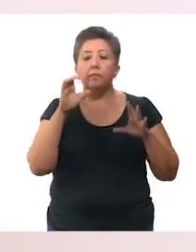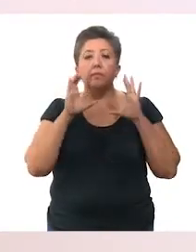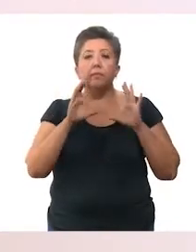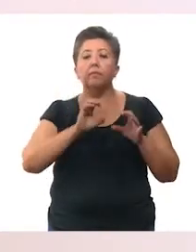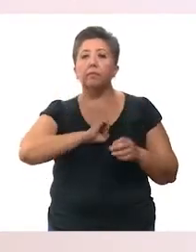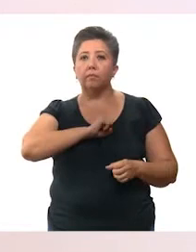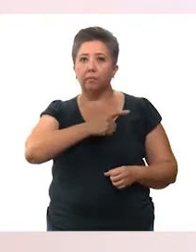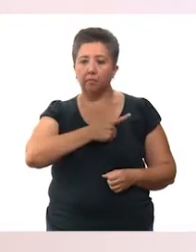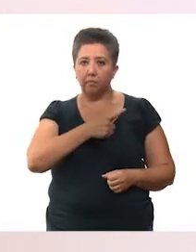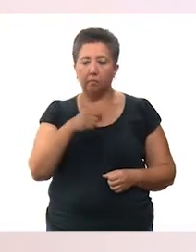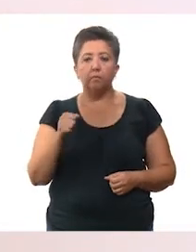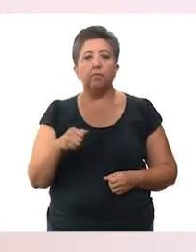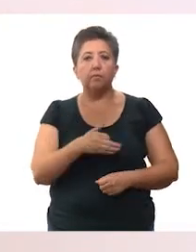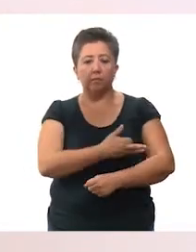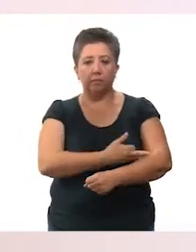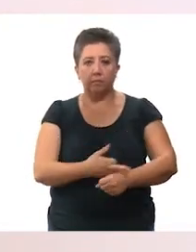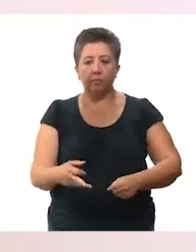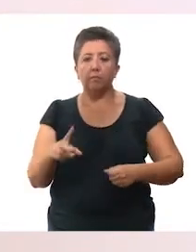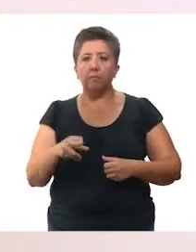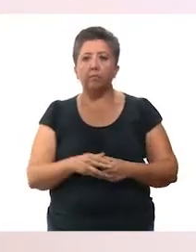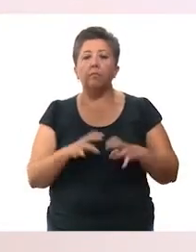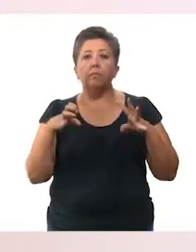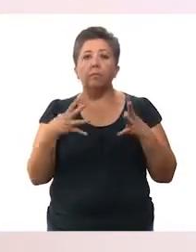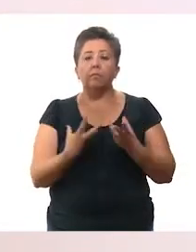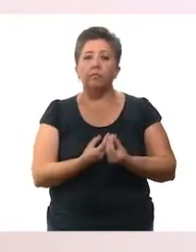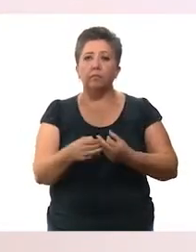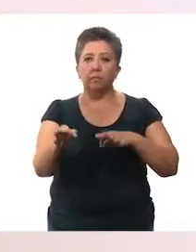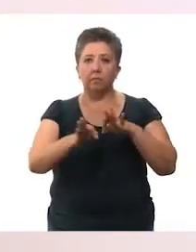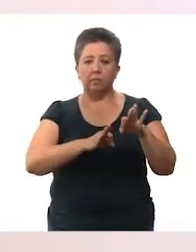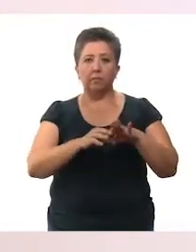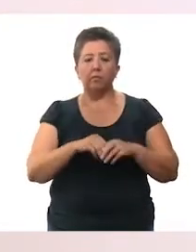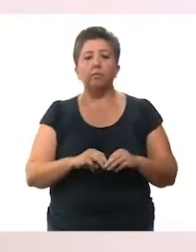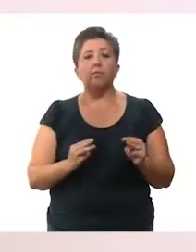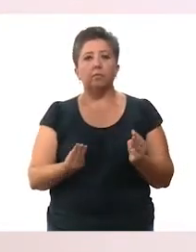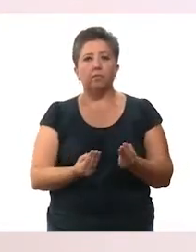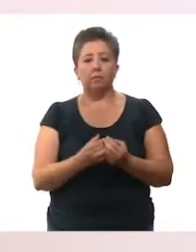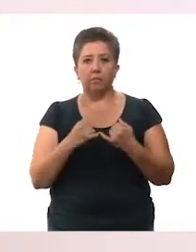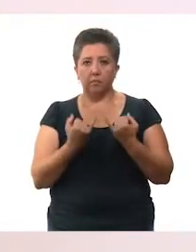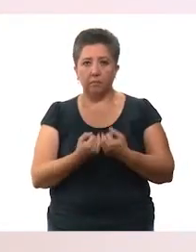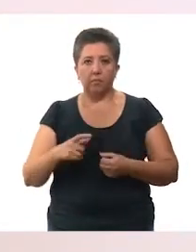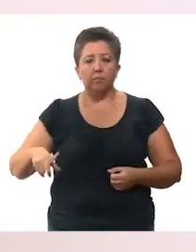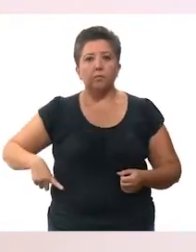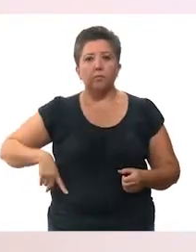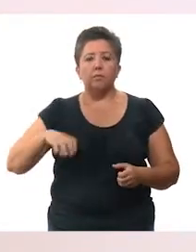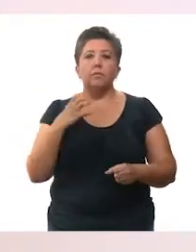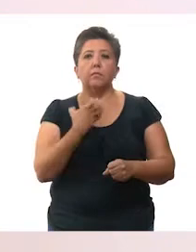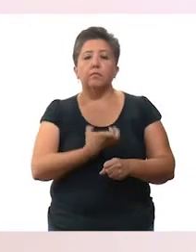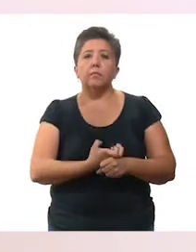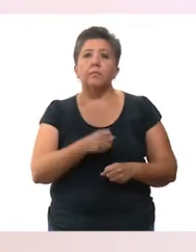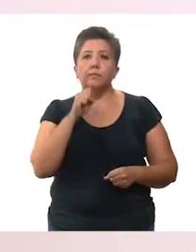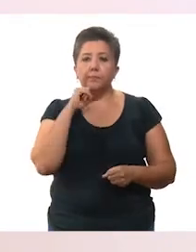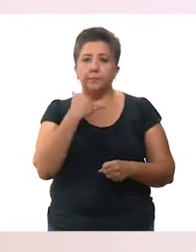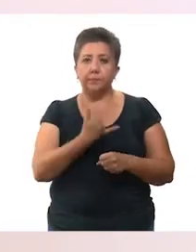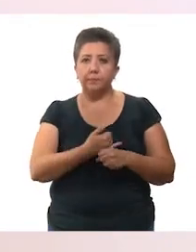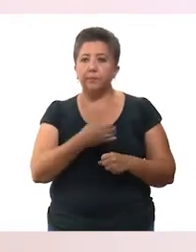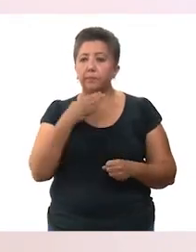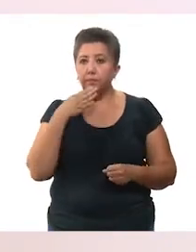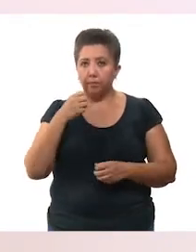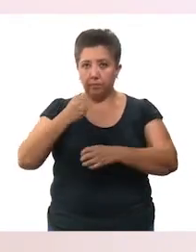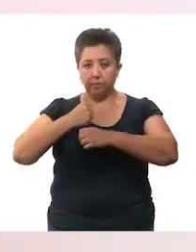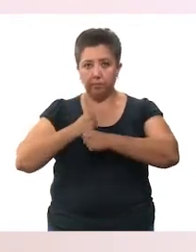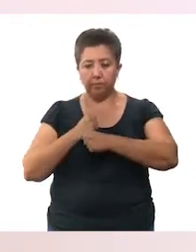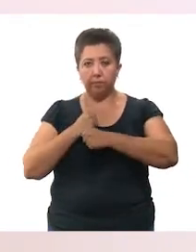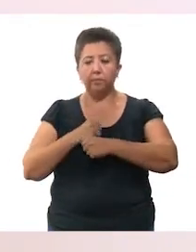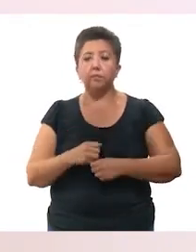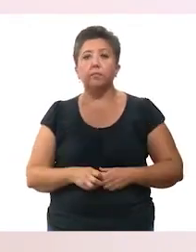proteger nuestra salud y la de nuestras familias. Estamos trabajando de manera conjunta el Gobierno del Estado, la Secretaría de Bienestar y